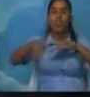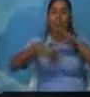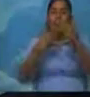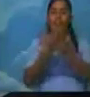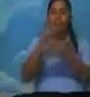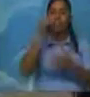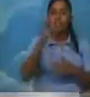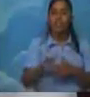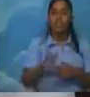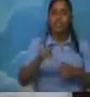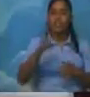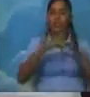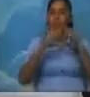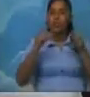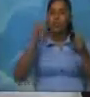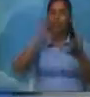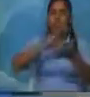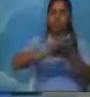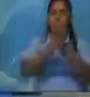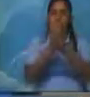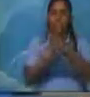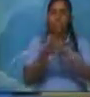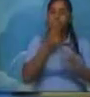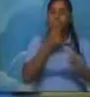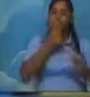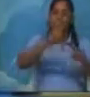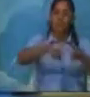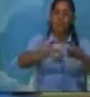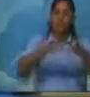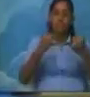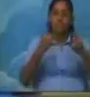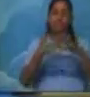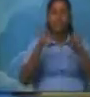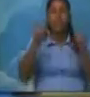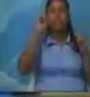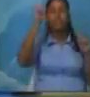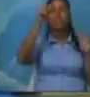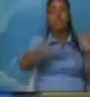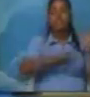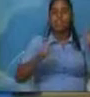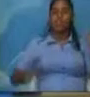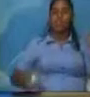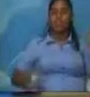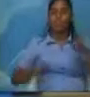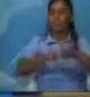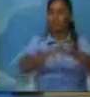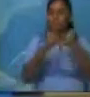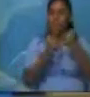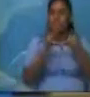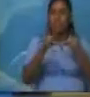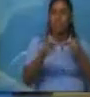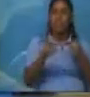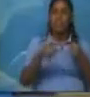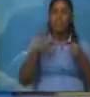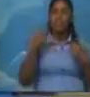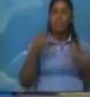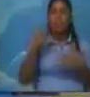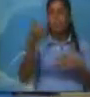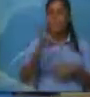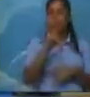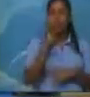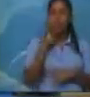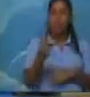sean destruidas Quién las va a quebrantar El señor el señor que mañana no